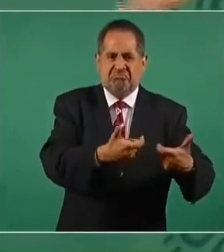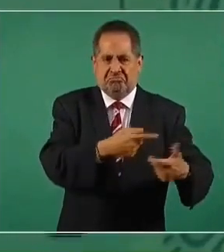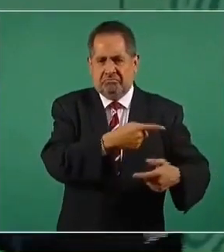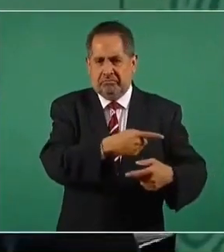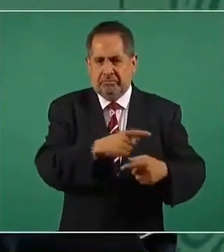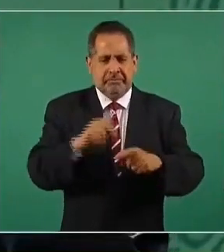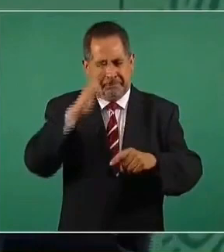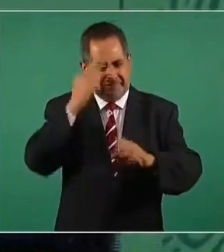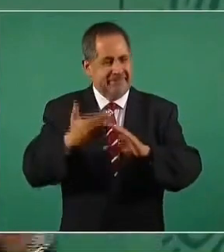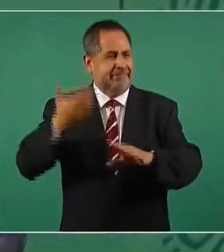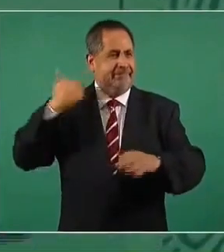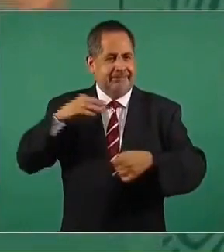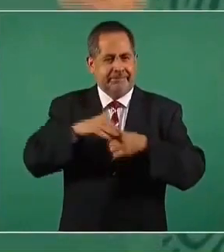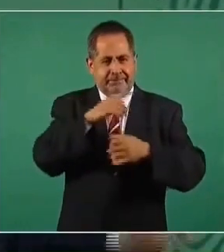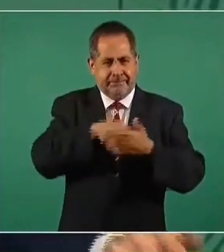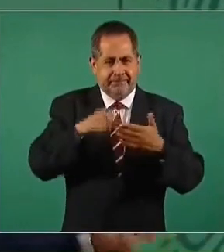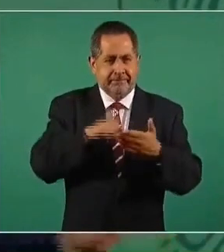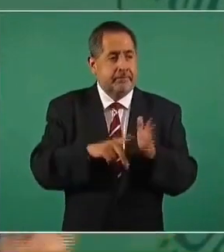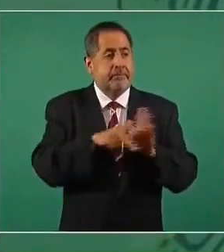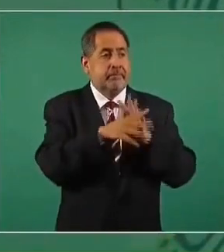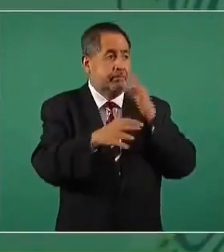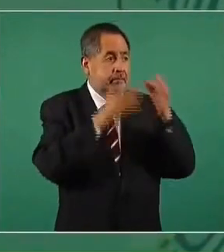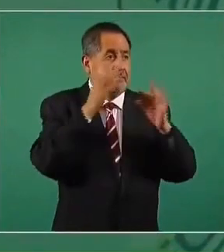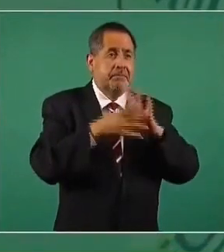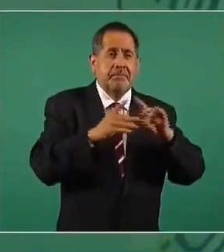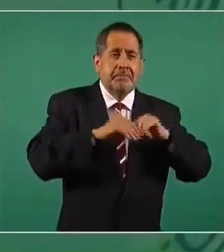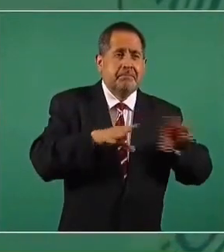en las pasadas elecciones de los medios de información.